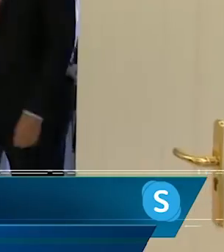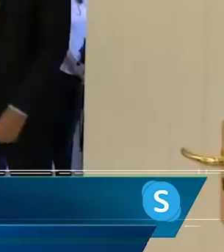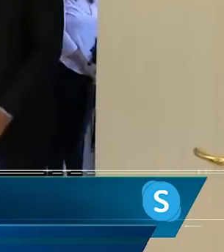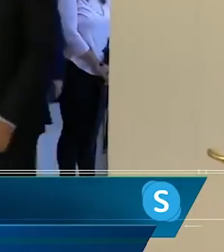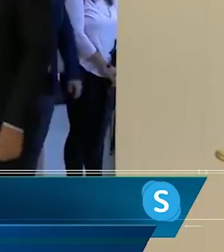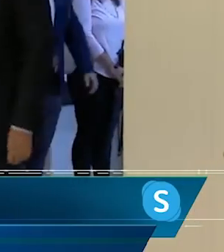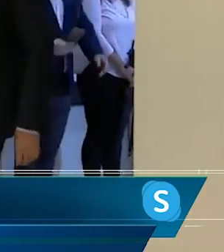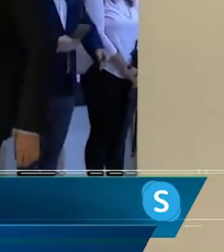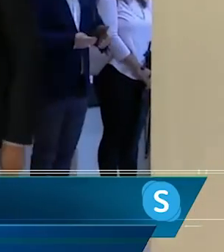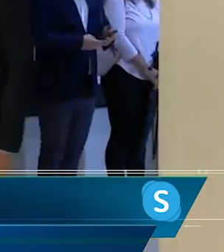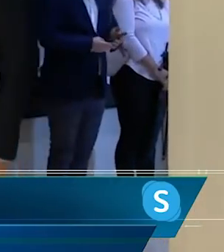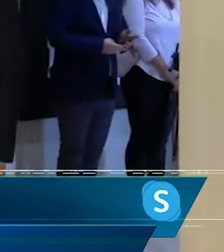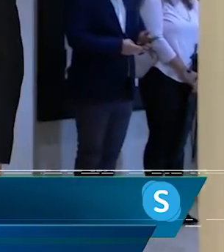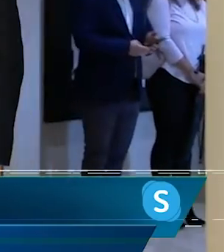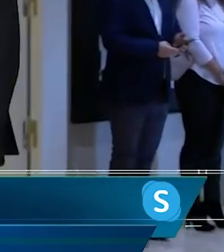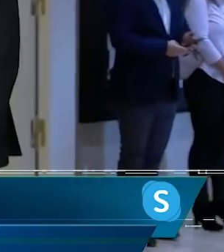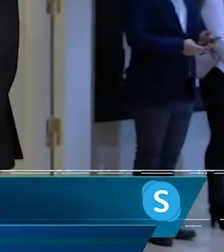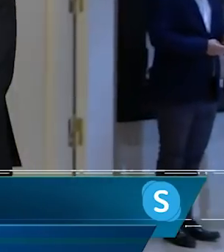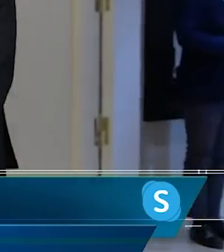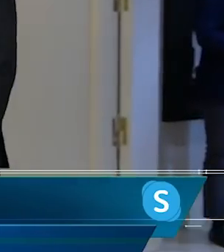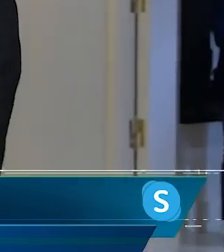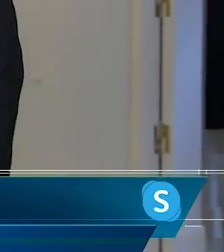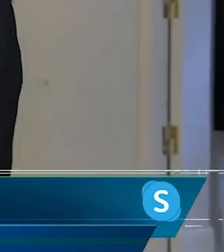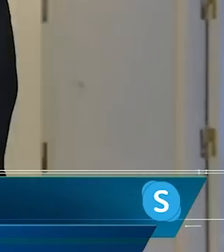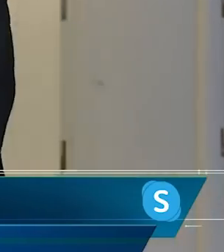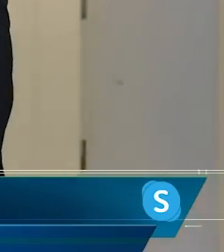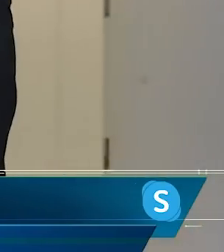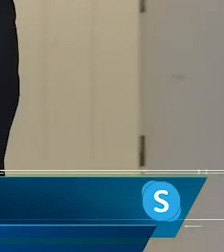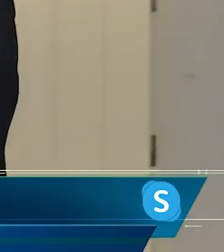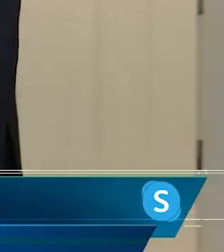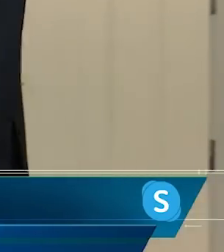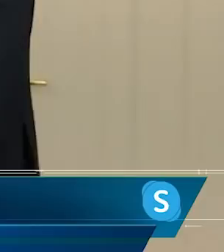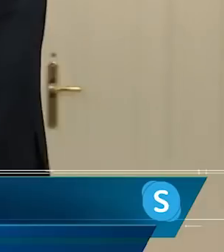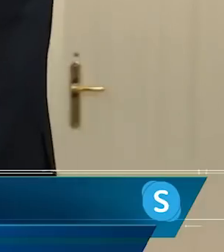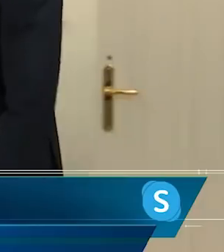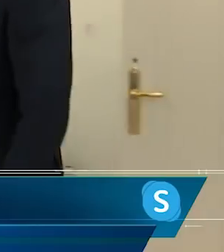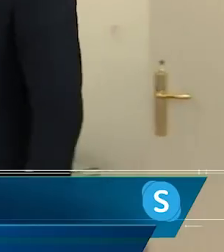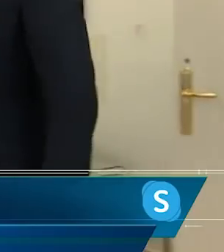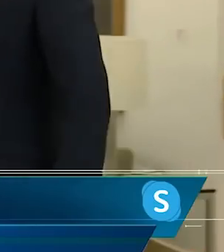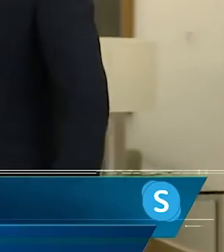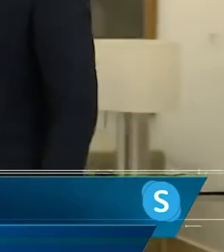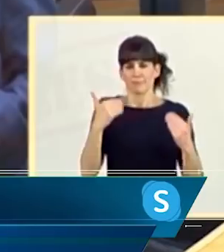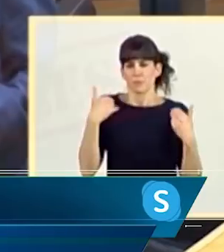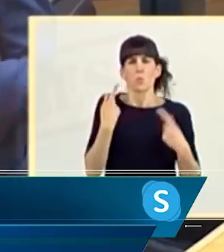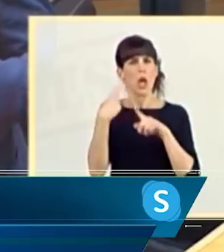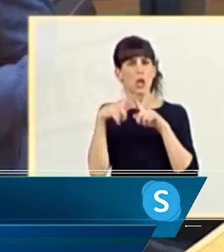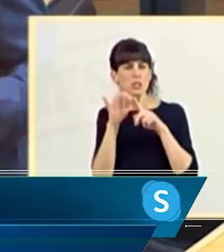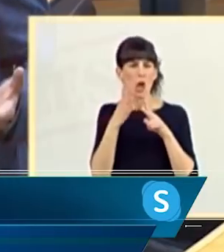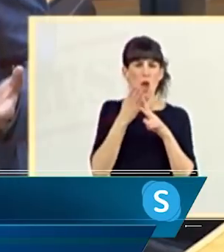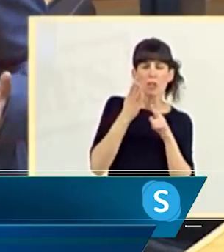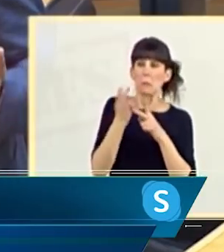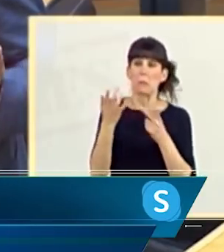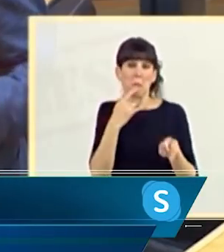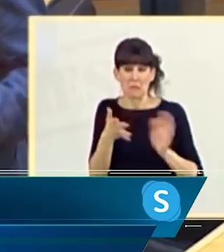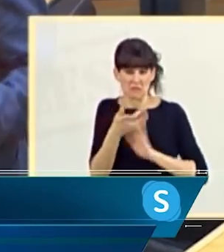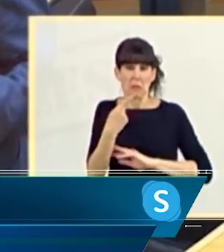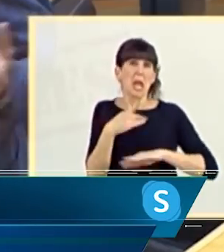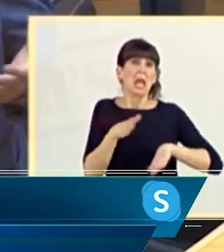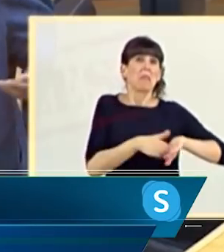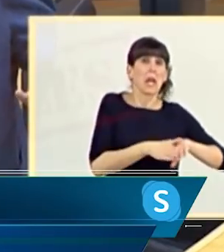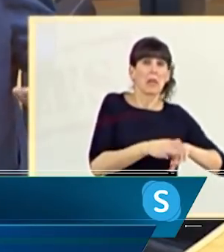gran ventaja y esa ventaja se refleja en que hay mucha gente que no sabe lo que está pasando. Hay mucha gente que solo